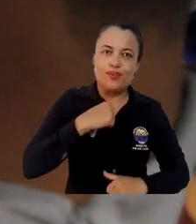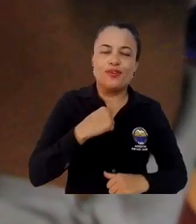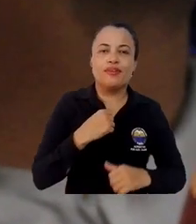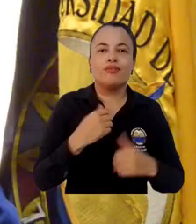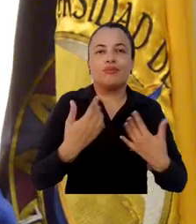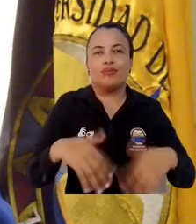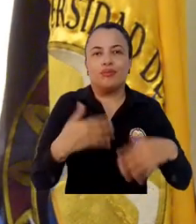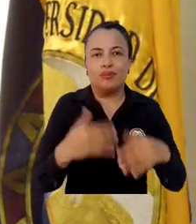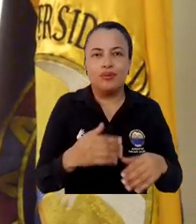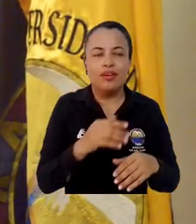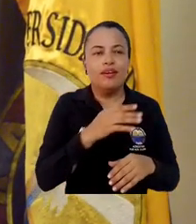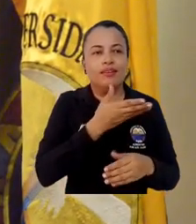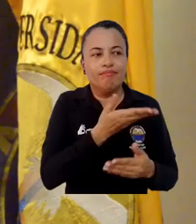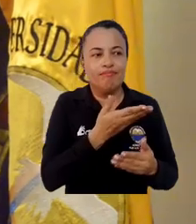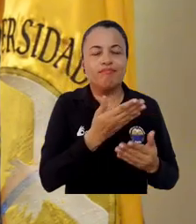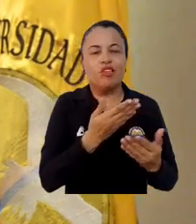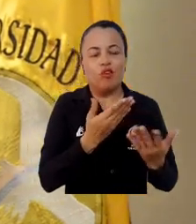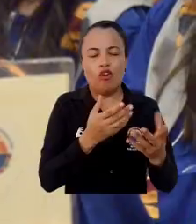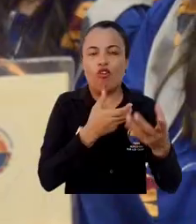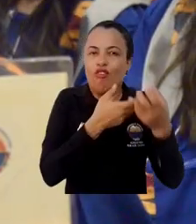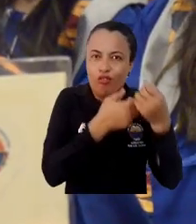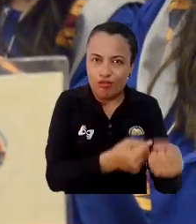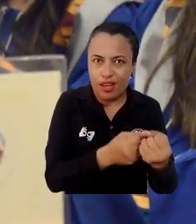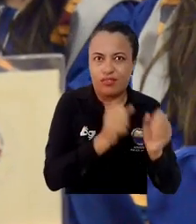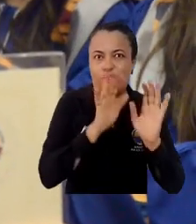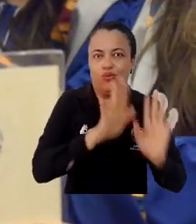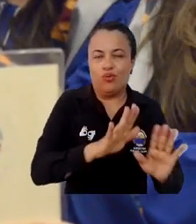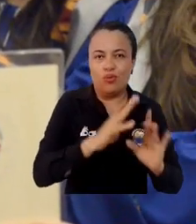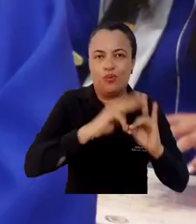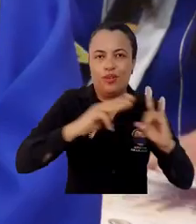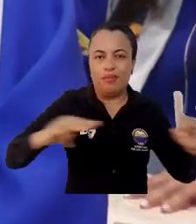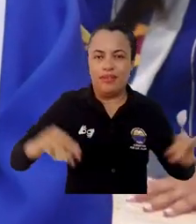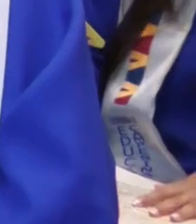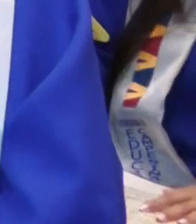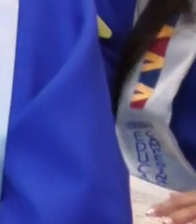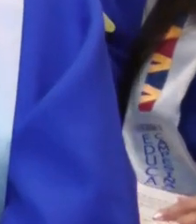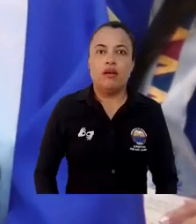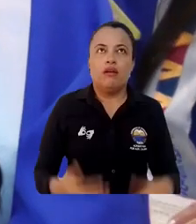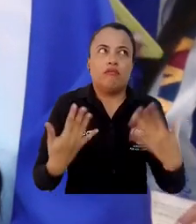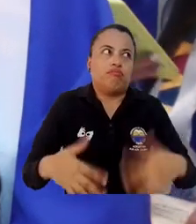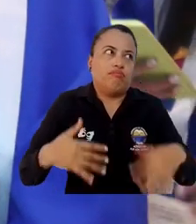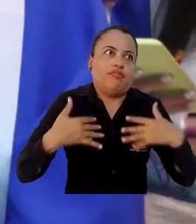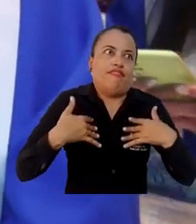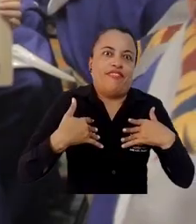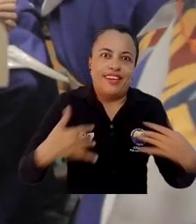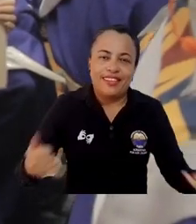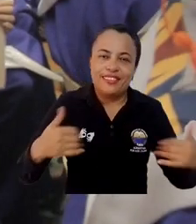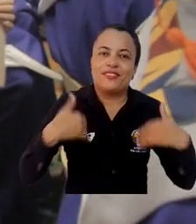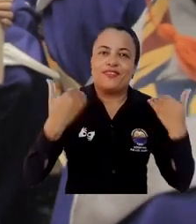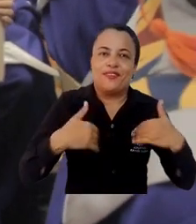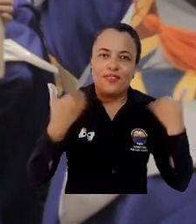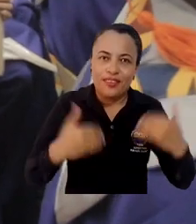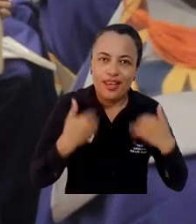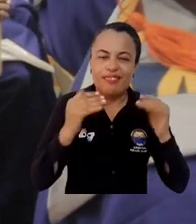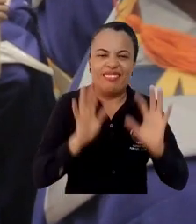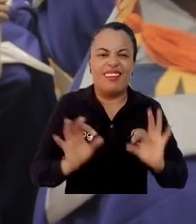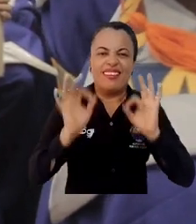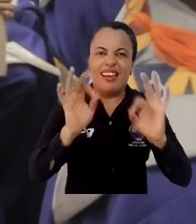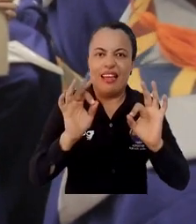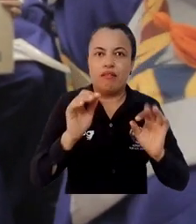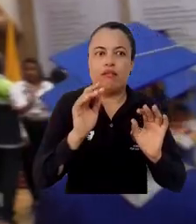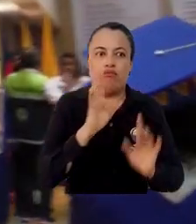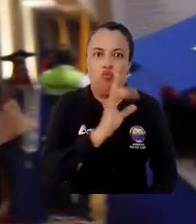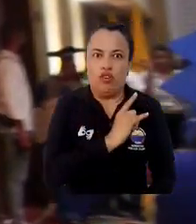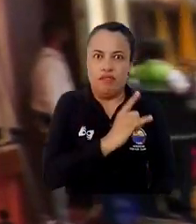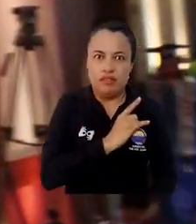Con orgullo ven los frutos de su confianza en Unimagdalena. Me siento muy feliz, muy contento, excelente